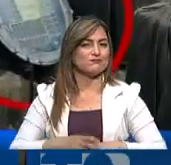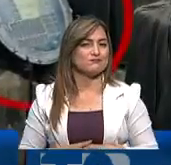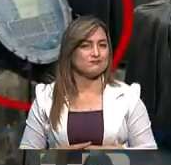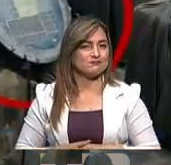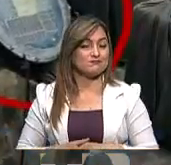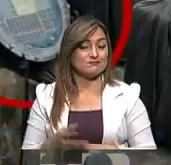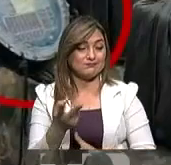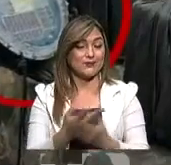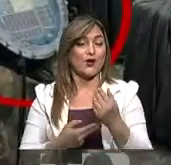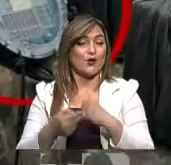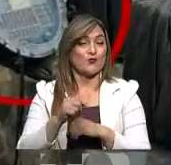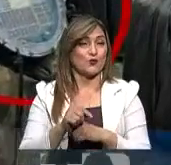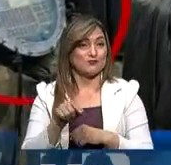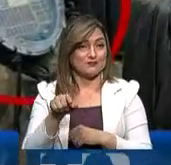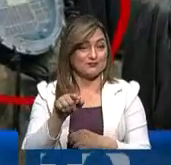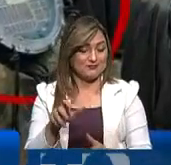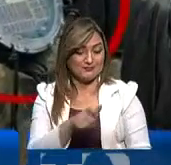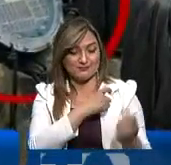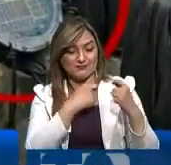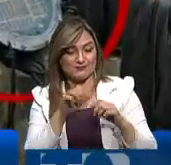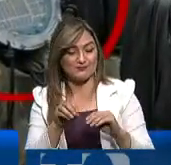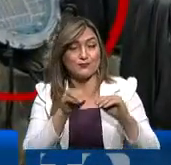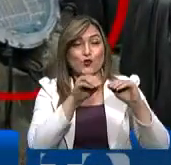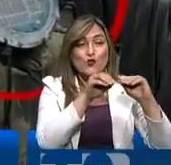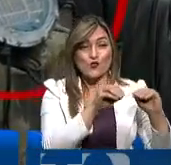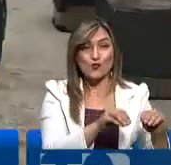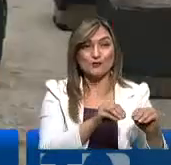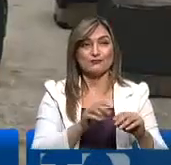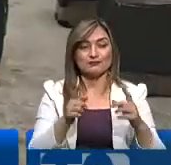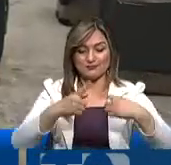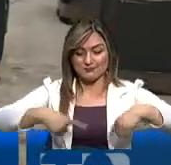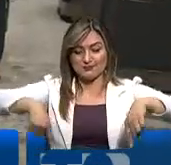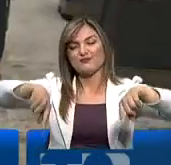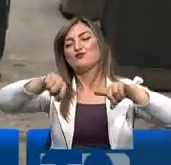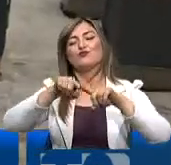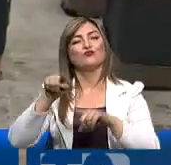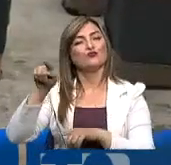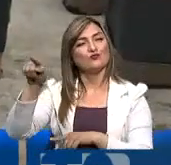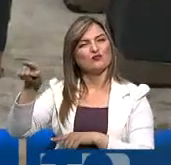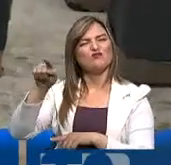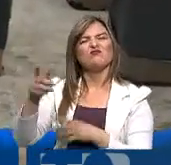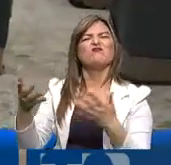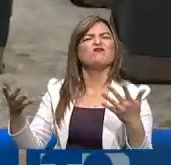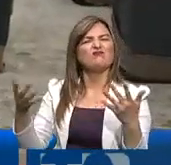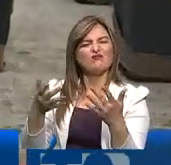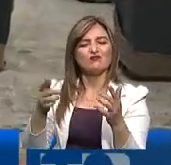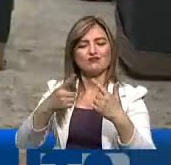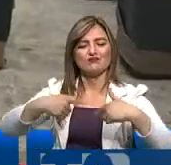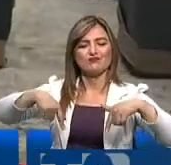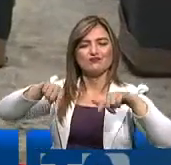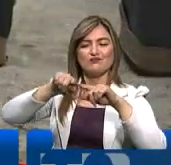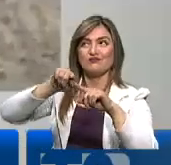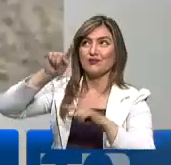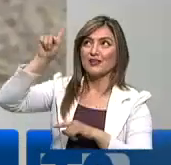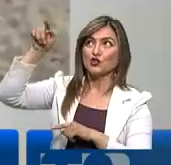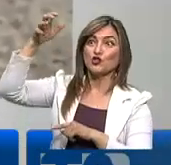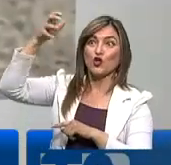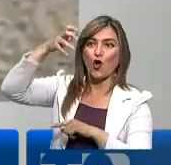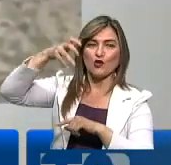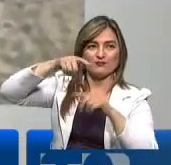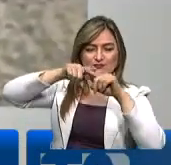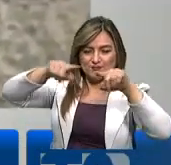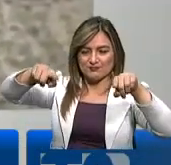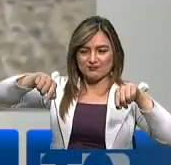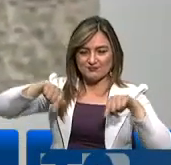En ambas ocasiones los sacos abandonados contaban con una sonoboya, que es este artefacto con pequeños paneles solares, que permite el rastreo